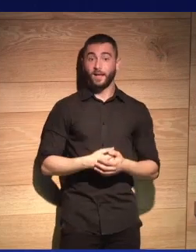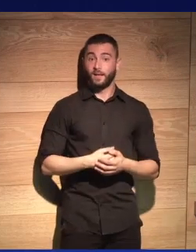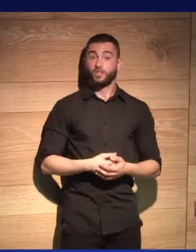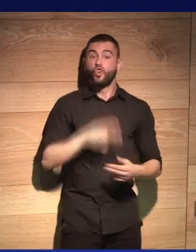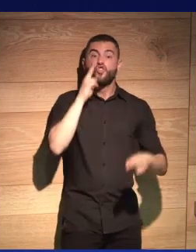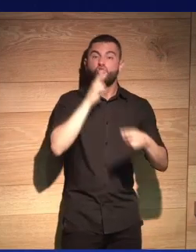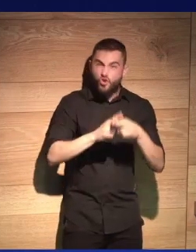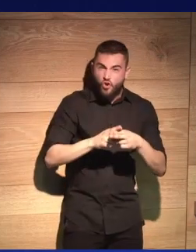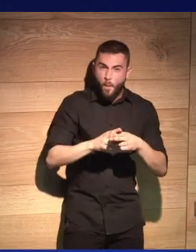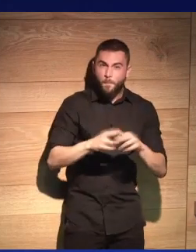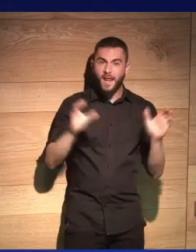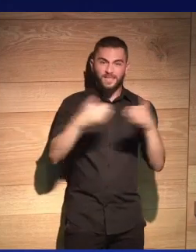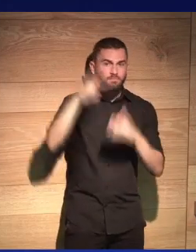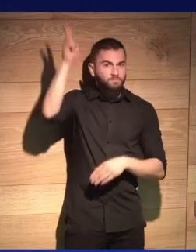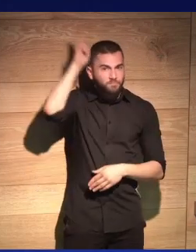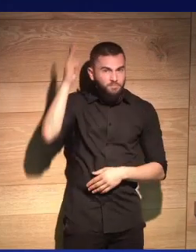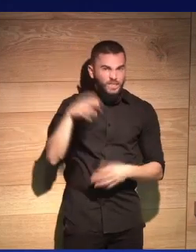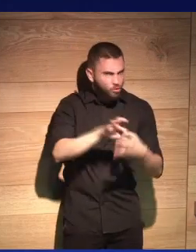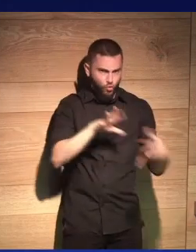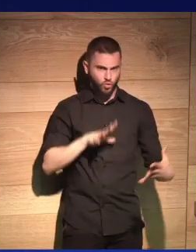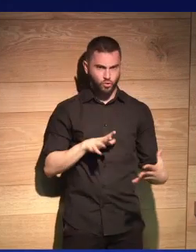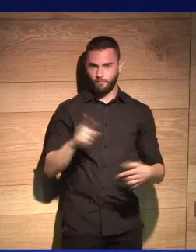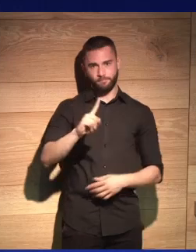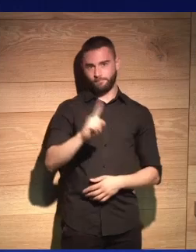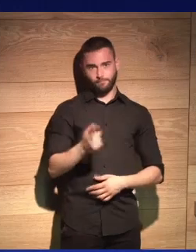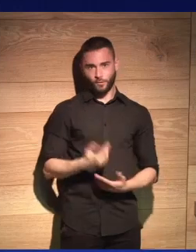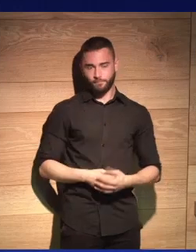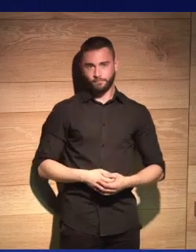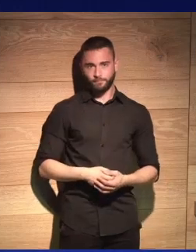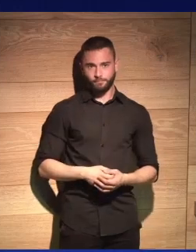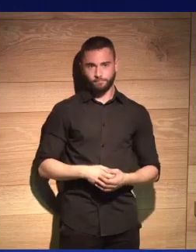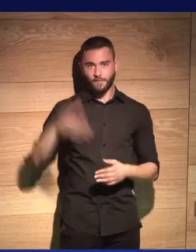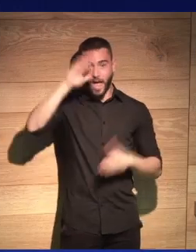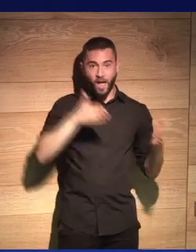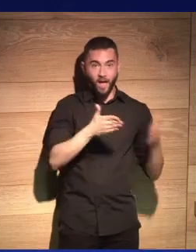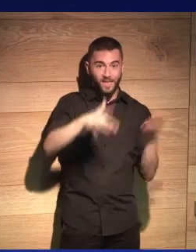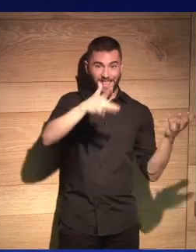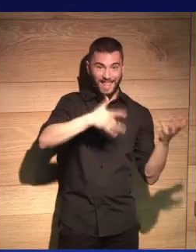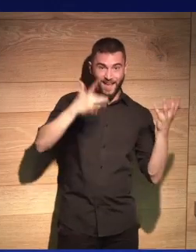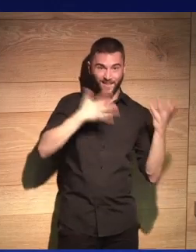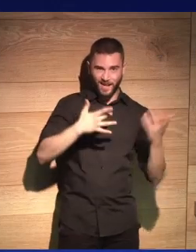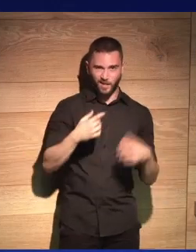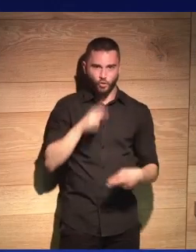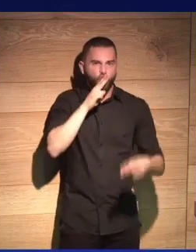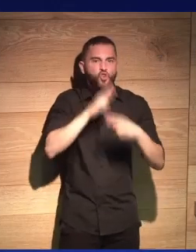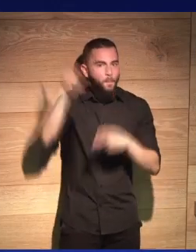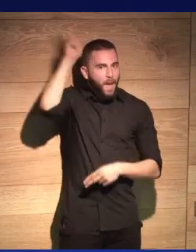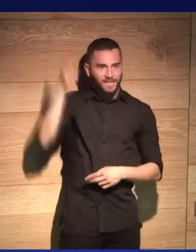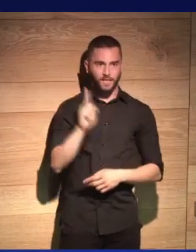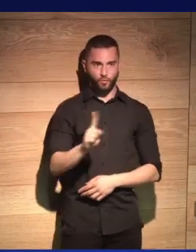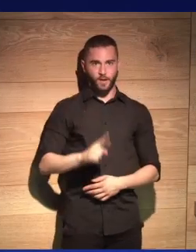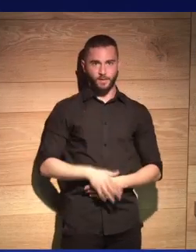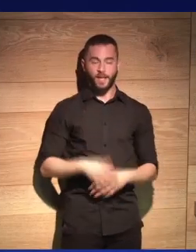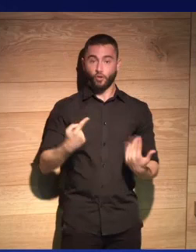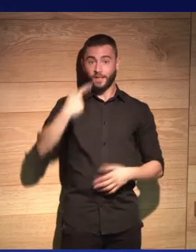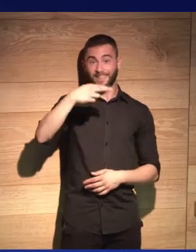niño. No son, confirma mi esposo. Alberca de Guitarra no es un nombre apache. Bueno, entonces pido ser Grace Land